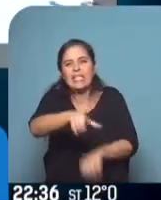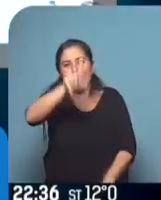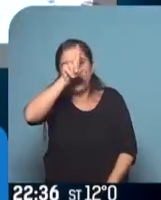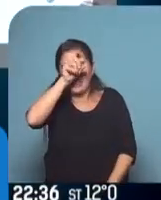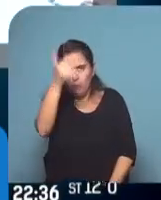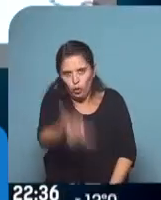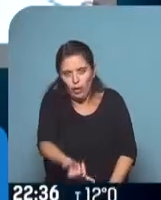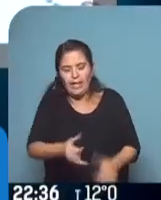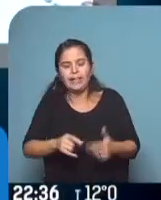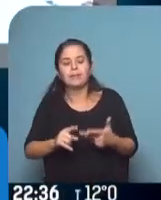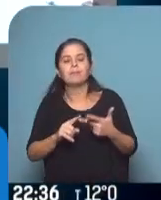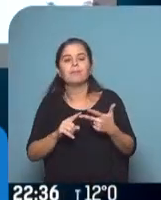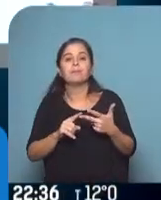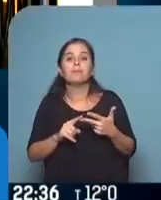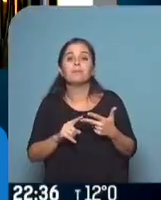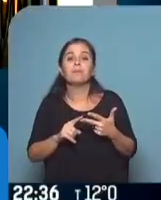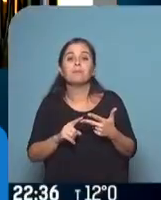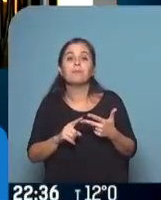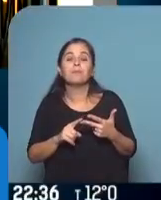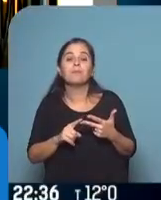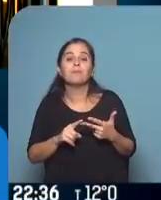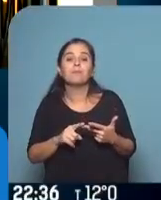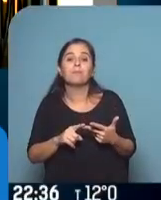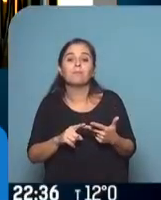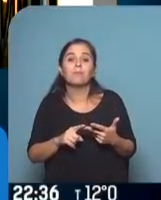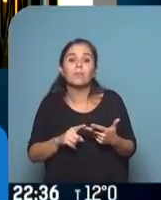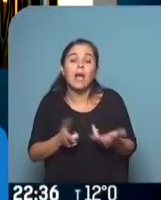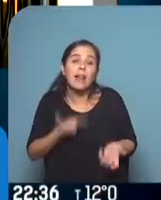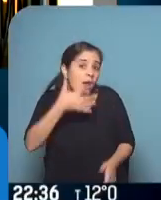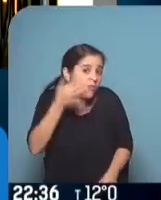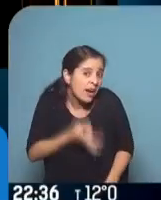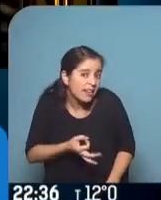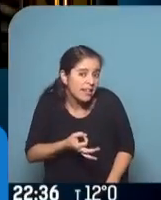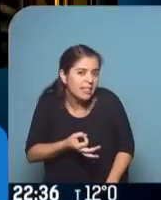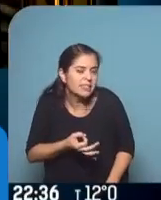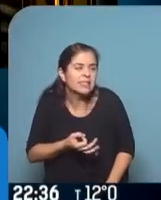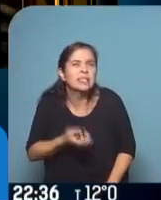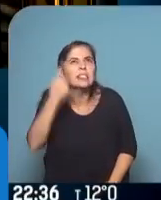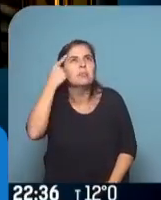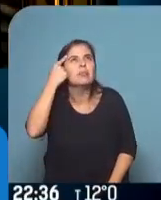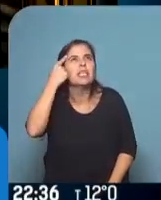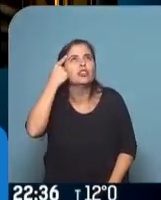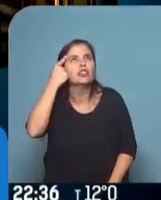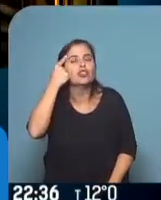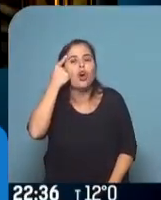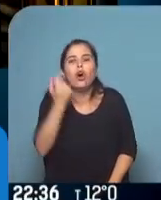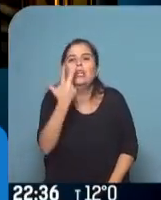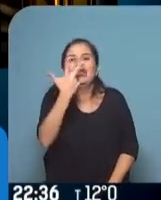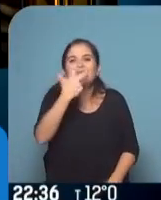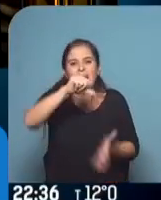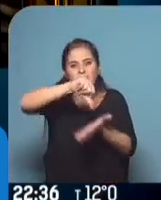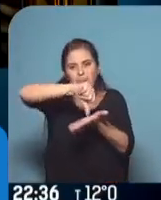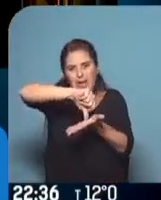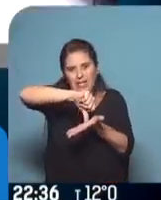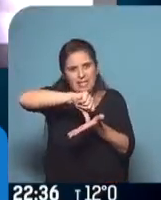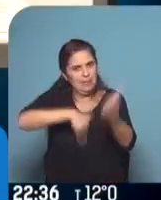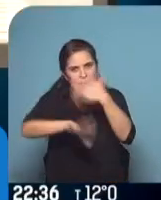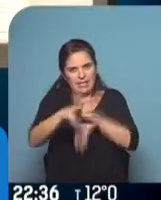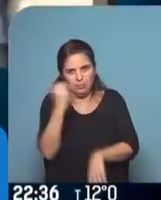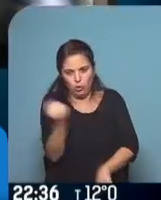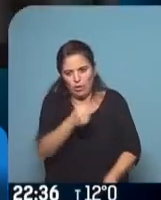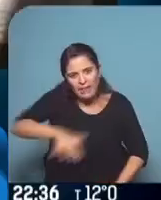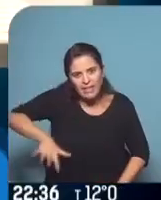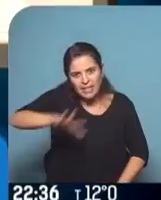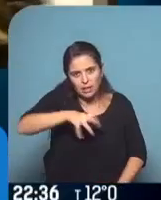precisamente por el mejor momento. Digo, si uno toma los 3 países más poblados de la región, Turquía, Egipto e